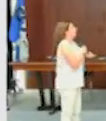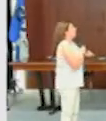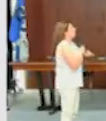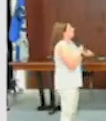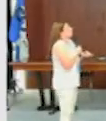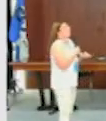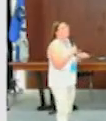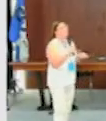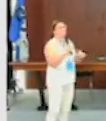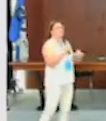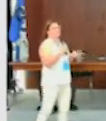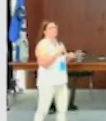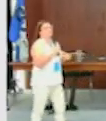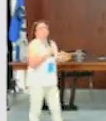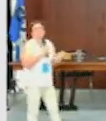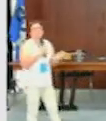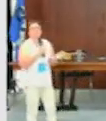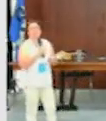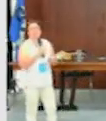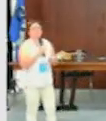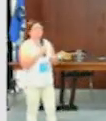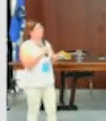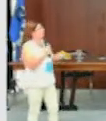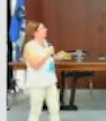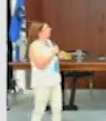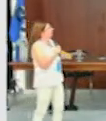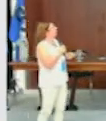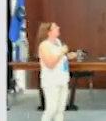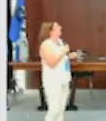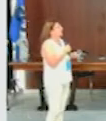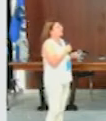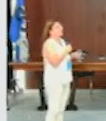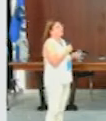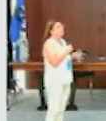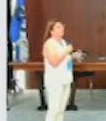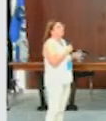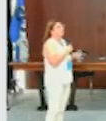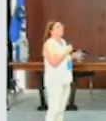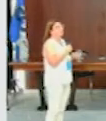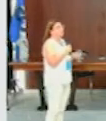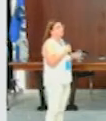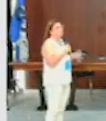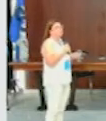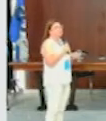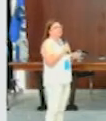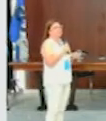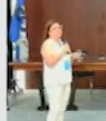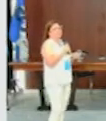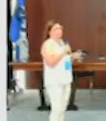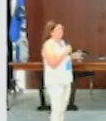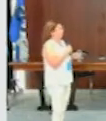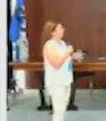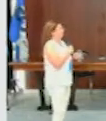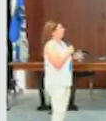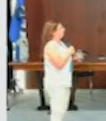ya hablamos, una adecuadísima preparación profesional, debe ser íntegro y honesto. Esto es sine